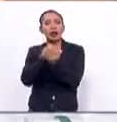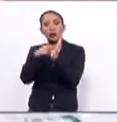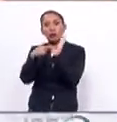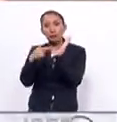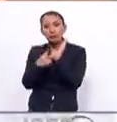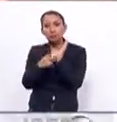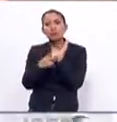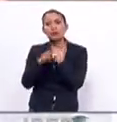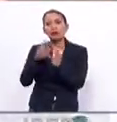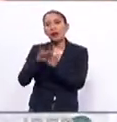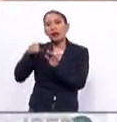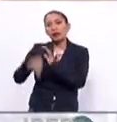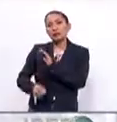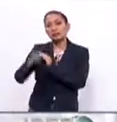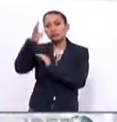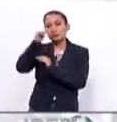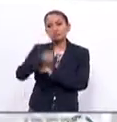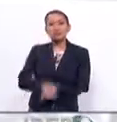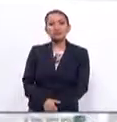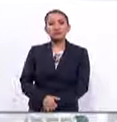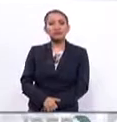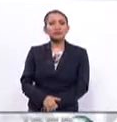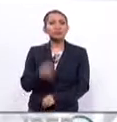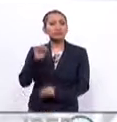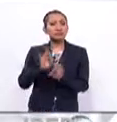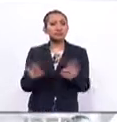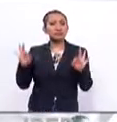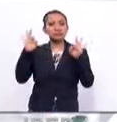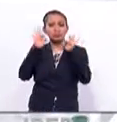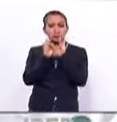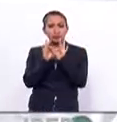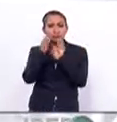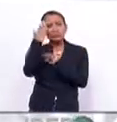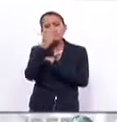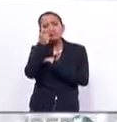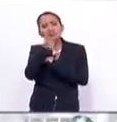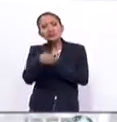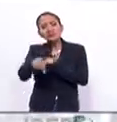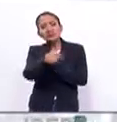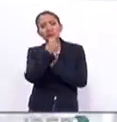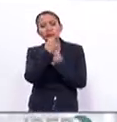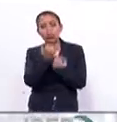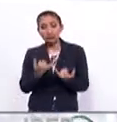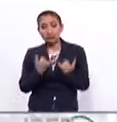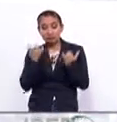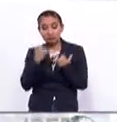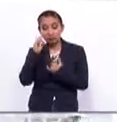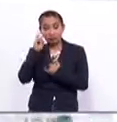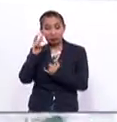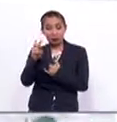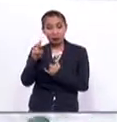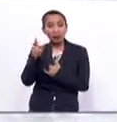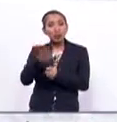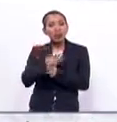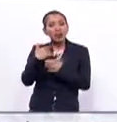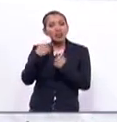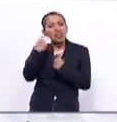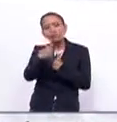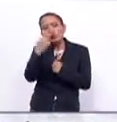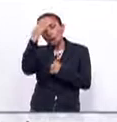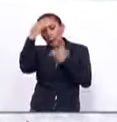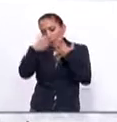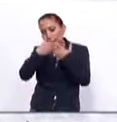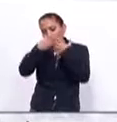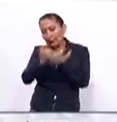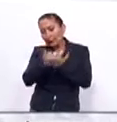normativa que va más allá de unos acuerdos. Es de suma importancia saber el papel que los niños y jóvenes se enfrentan, ya que entender sus